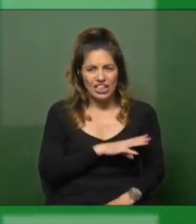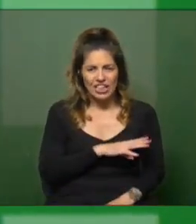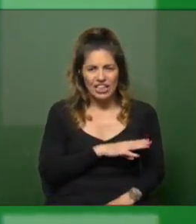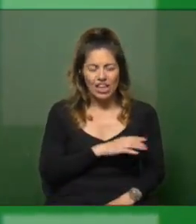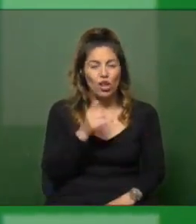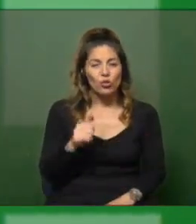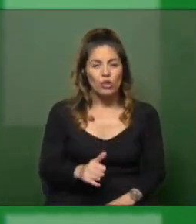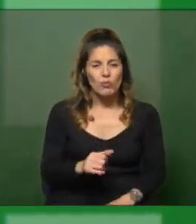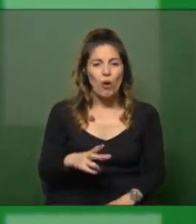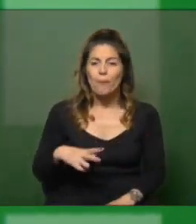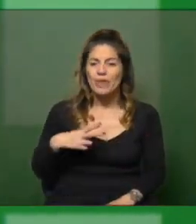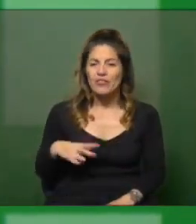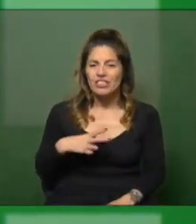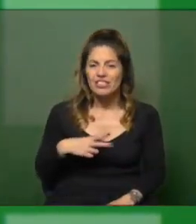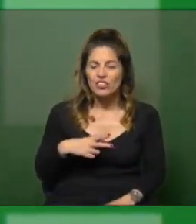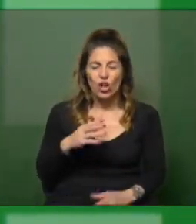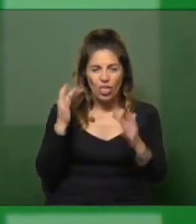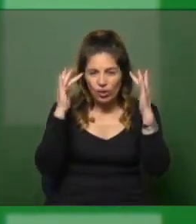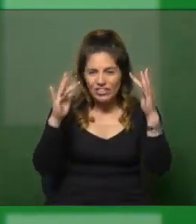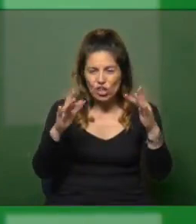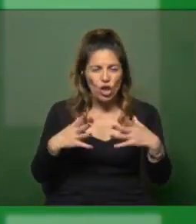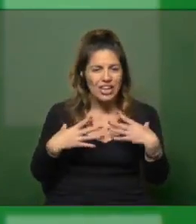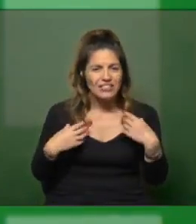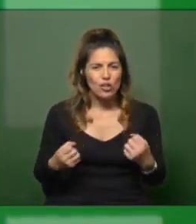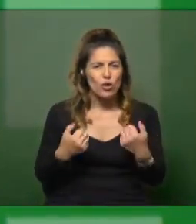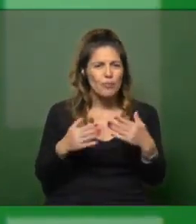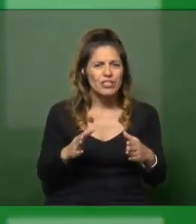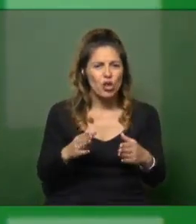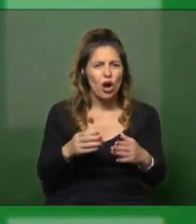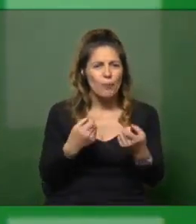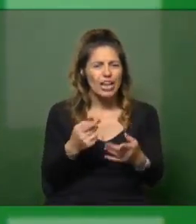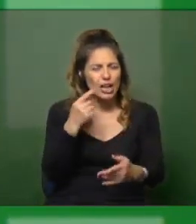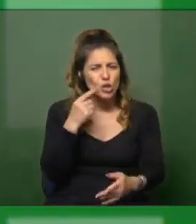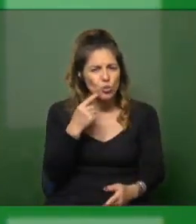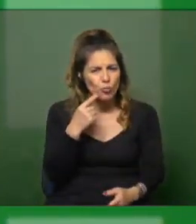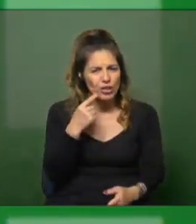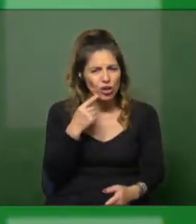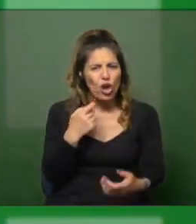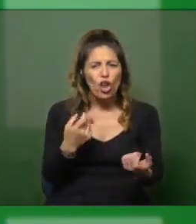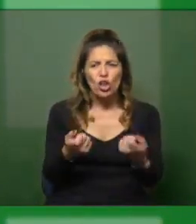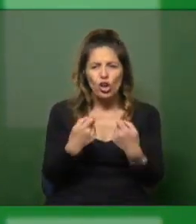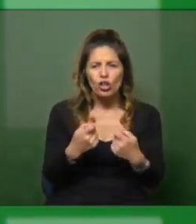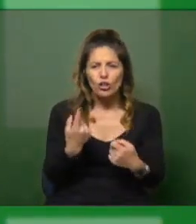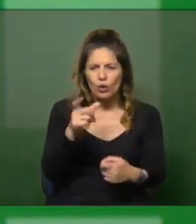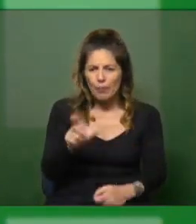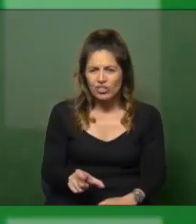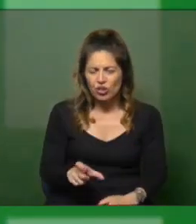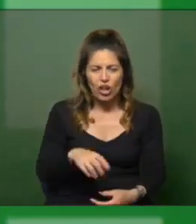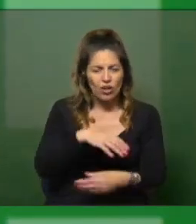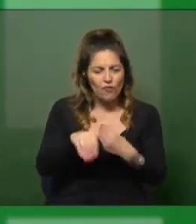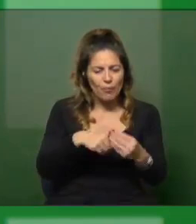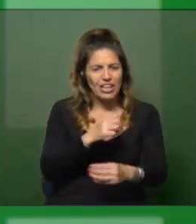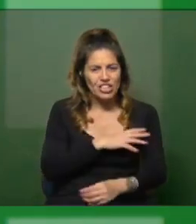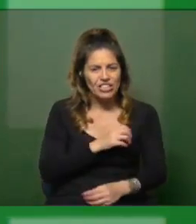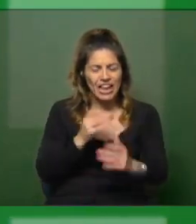tuvimos que se privatizó la educación la salud y empezó a ponerle números a eso lo que le costaba a un chileno a una familia chilena la